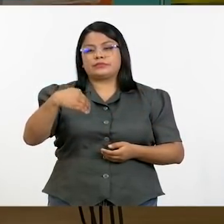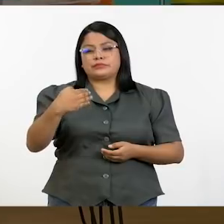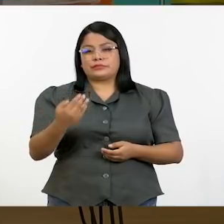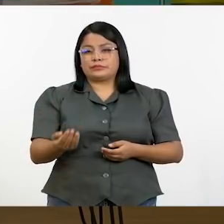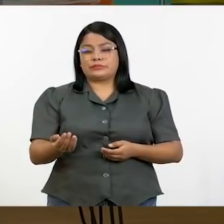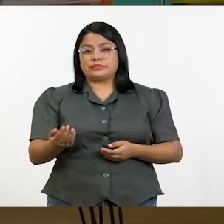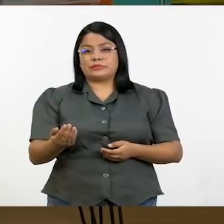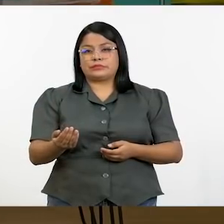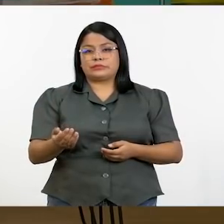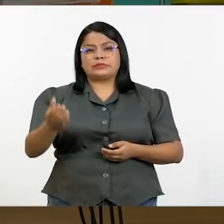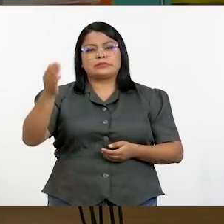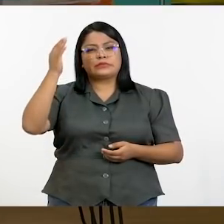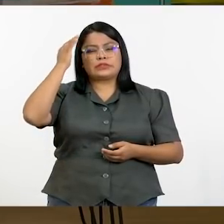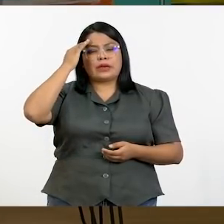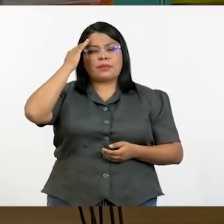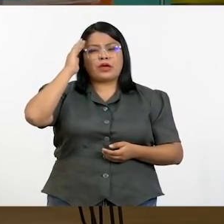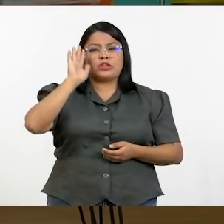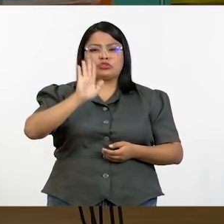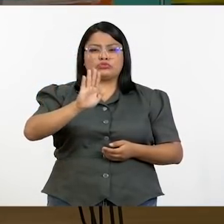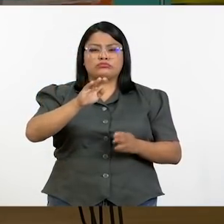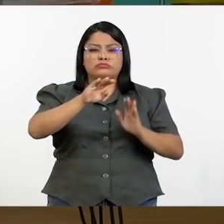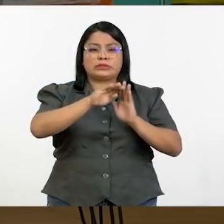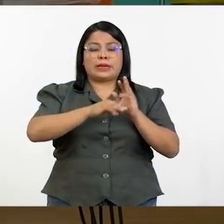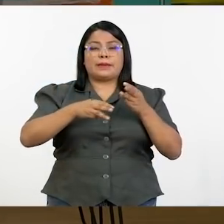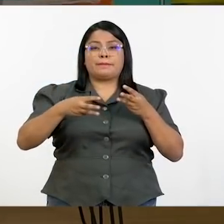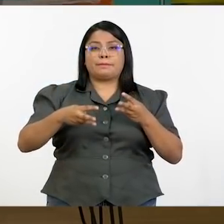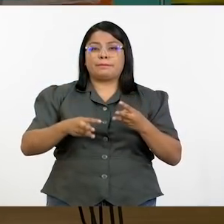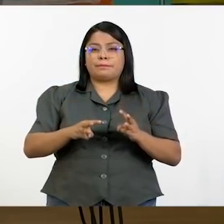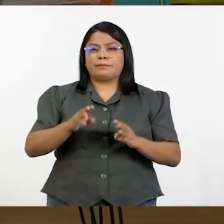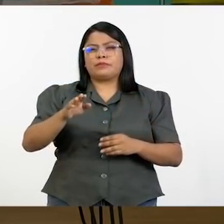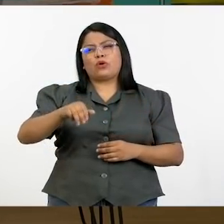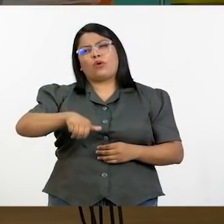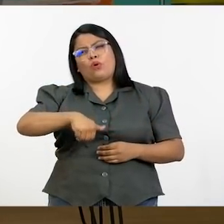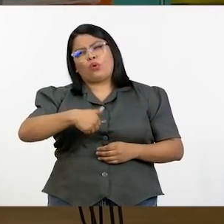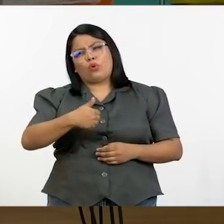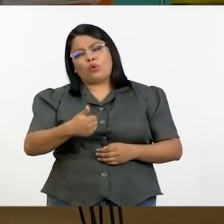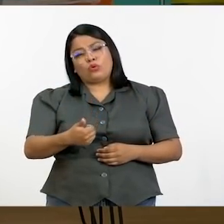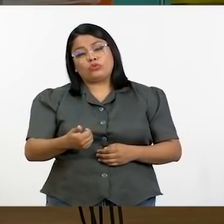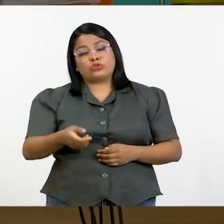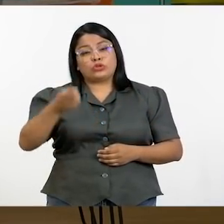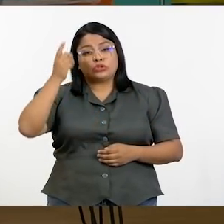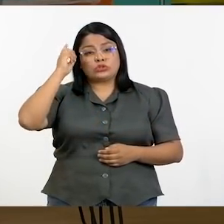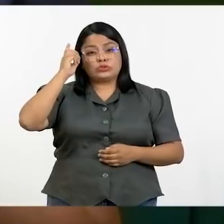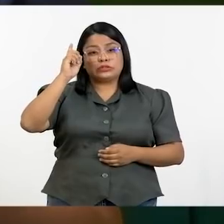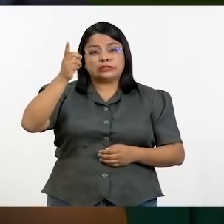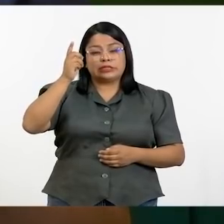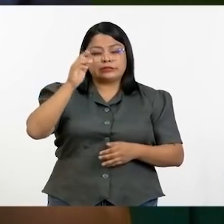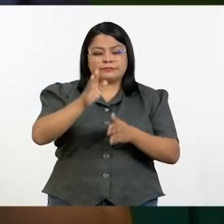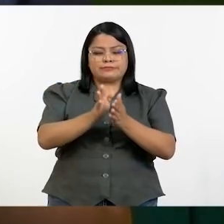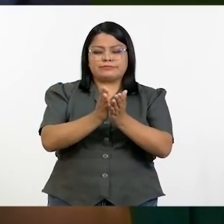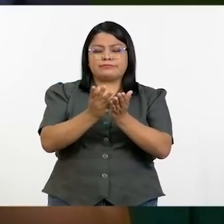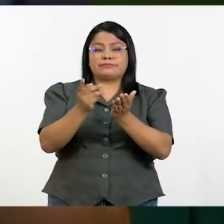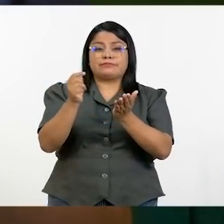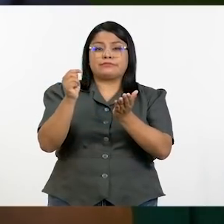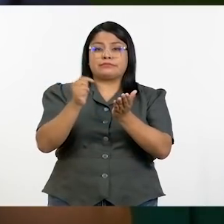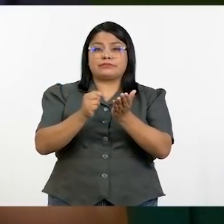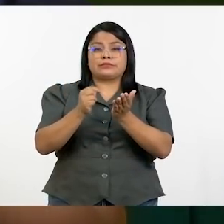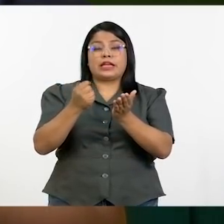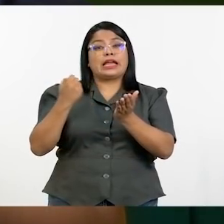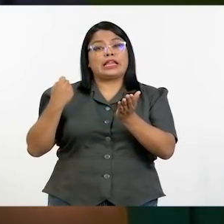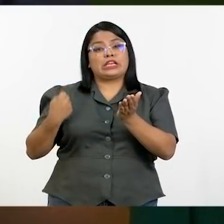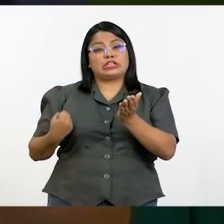después de la sección de Conozca su guía metodológica, la sección para que el docente reconozca el libro de texto